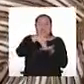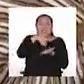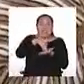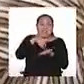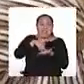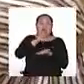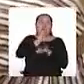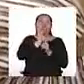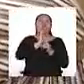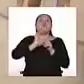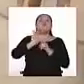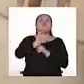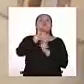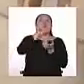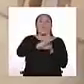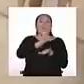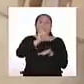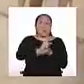cultura Lima.